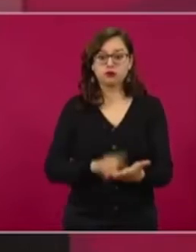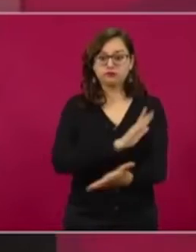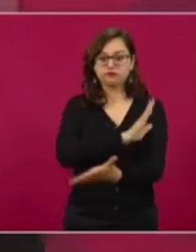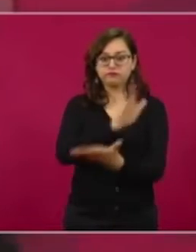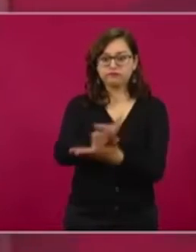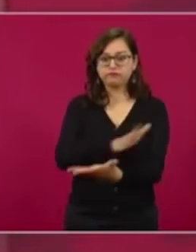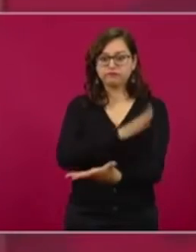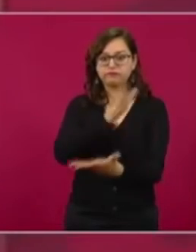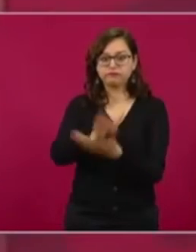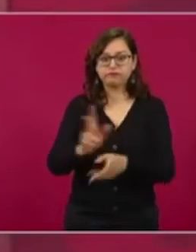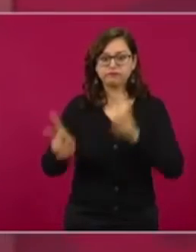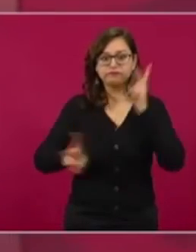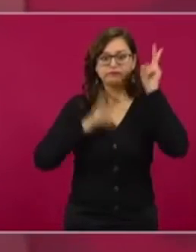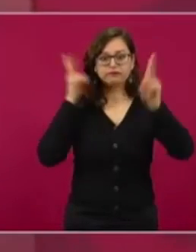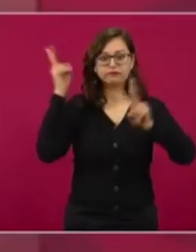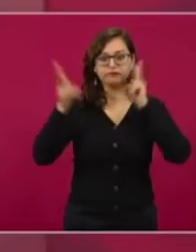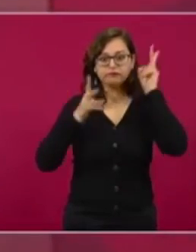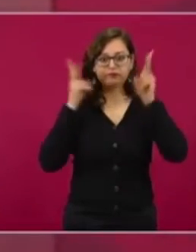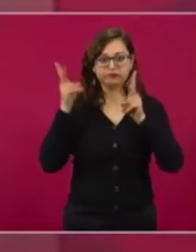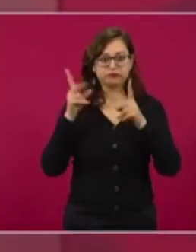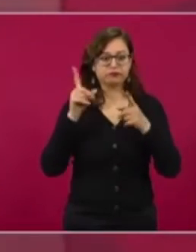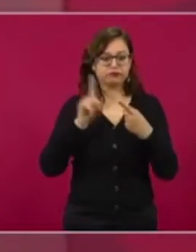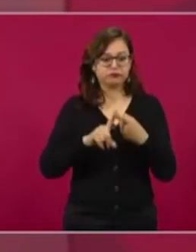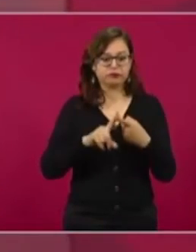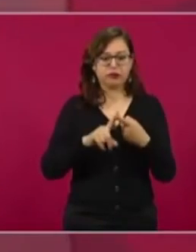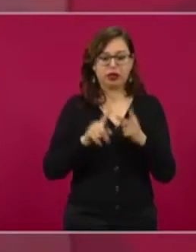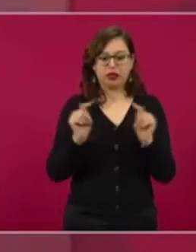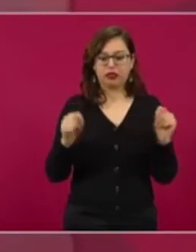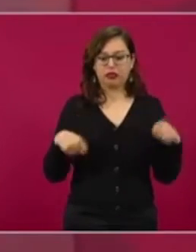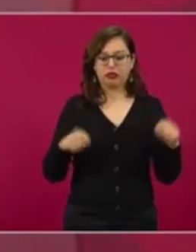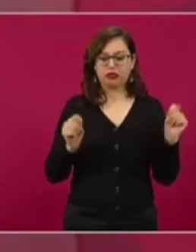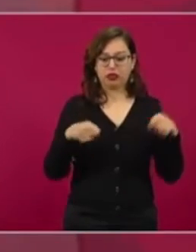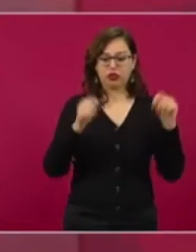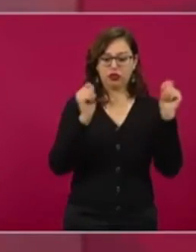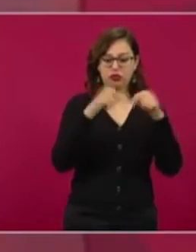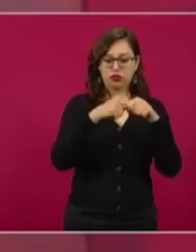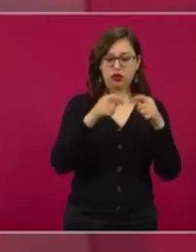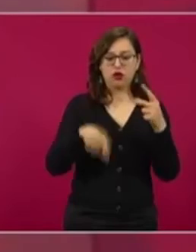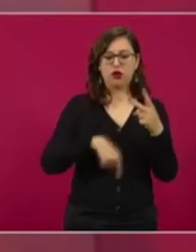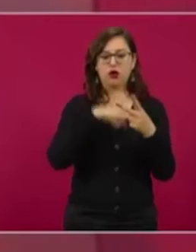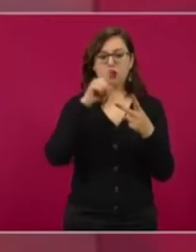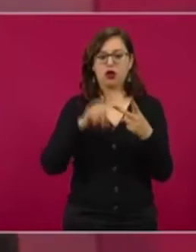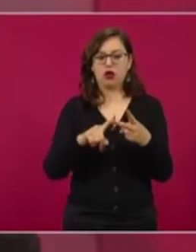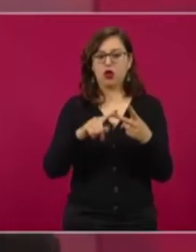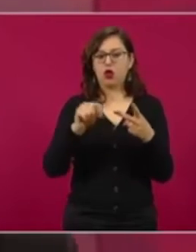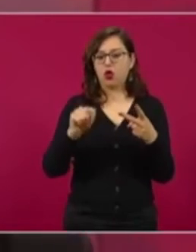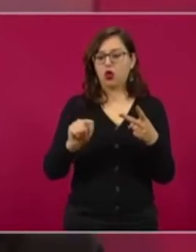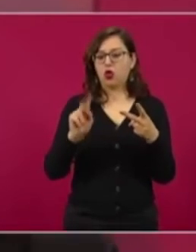Creo que Teotihuacán y Tulum. Chichén Itzá.